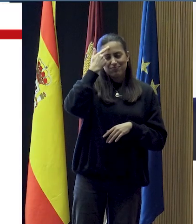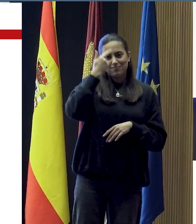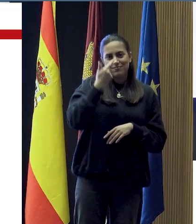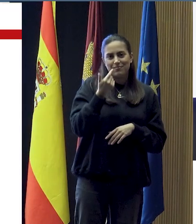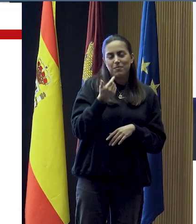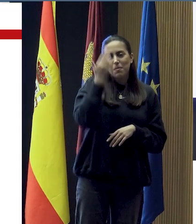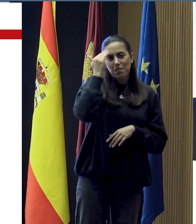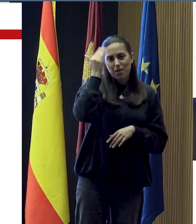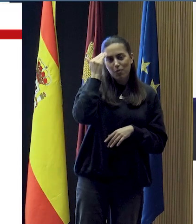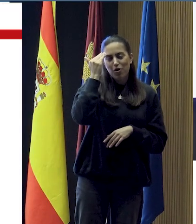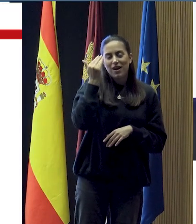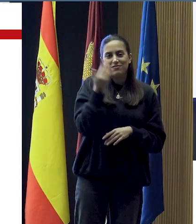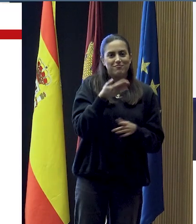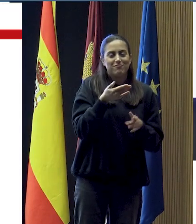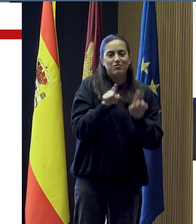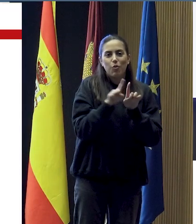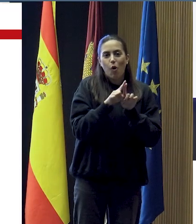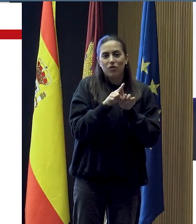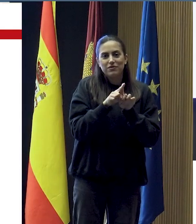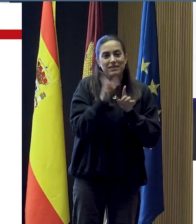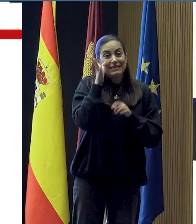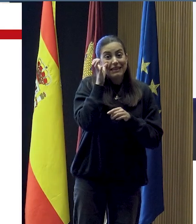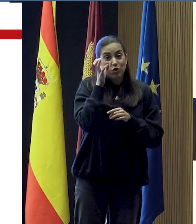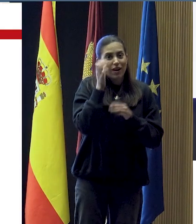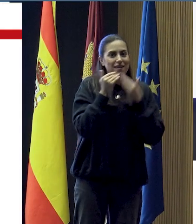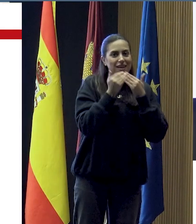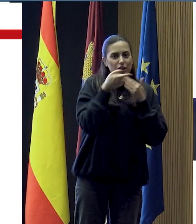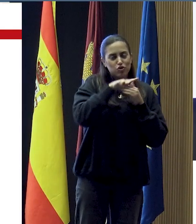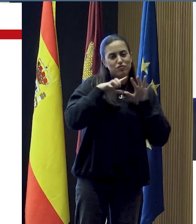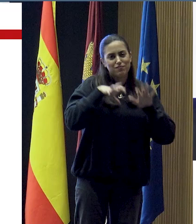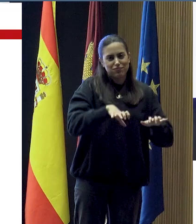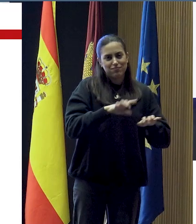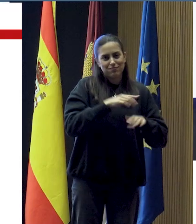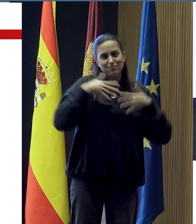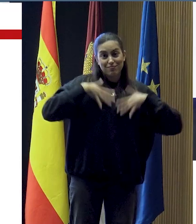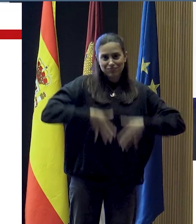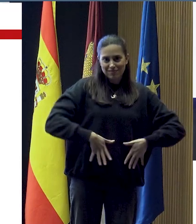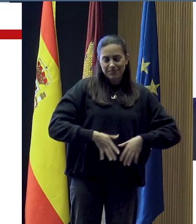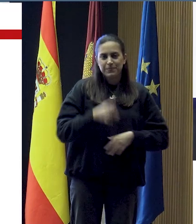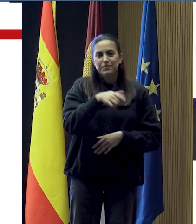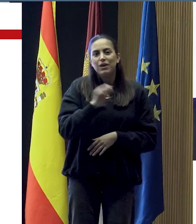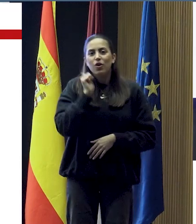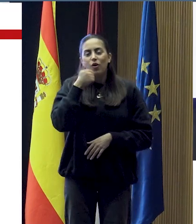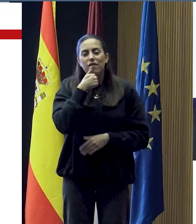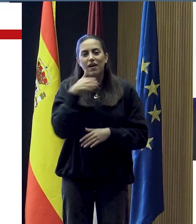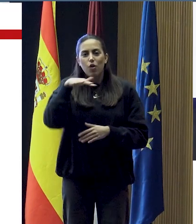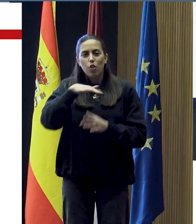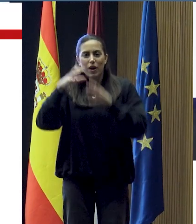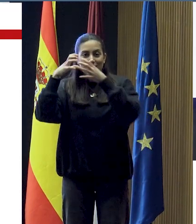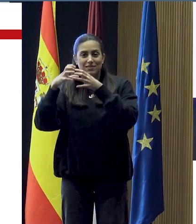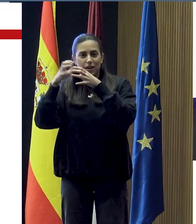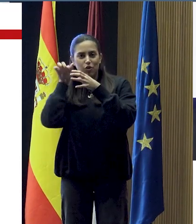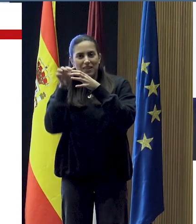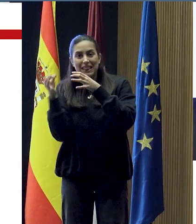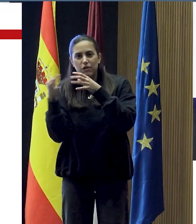como memorias que entran por nuestra información sensorial. Todo eso tiene que ser codificado en algún sitio del cerebro para que